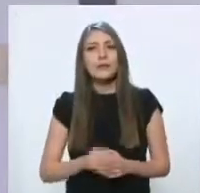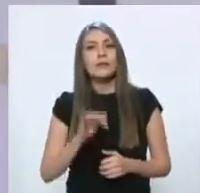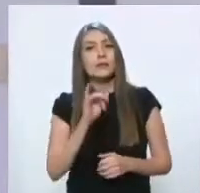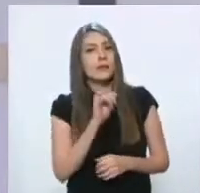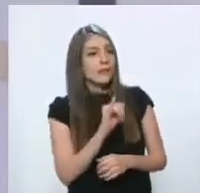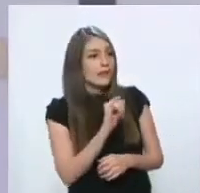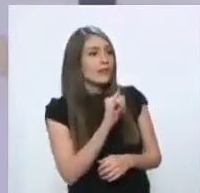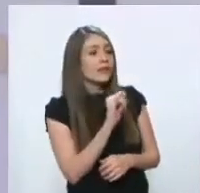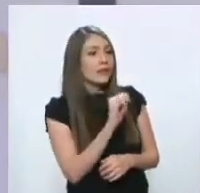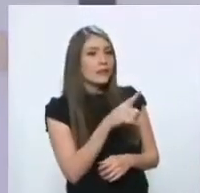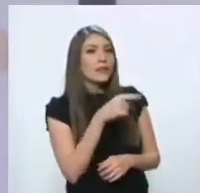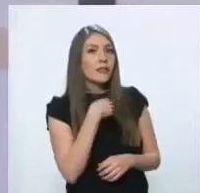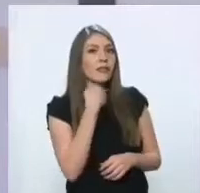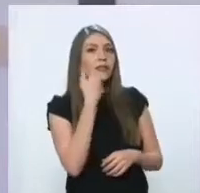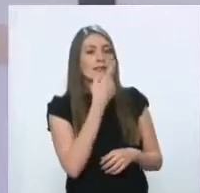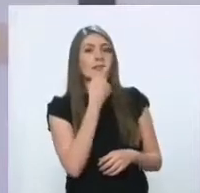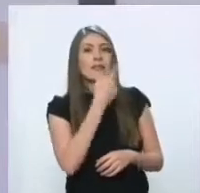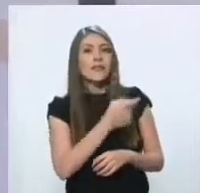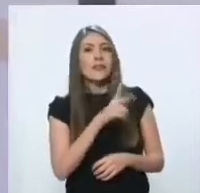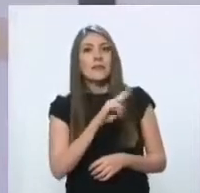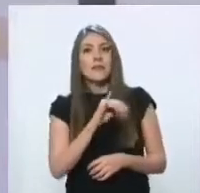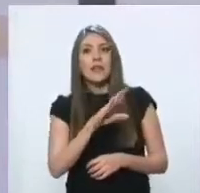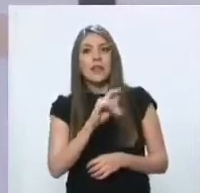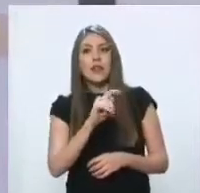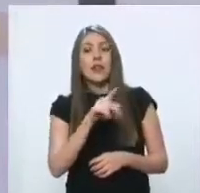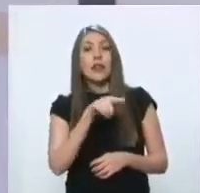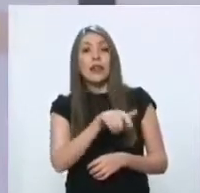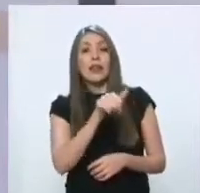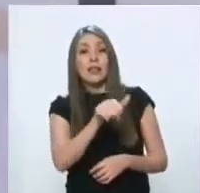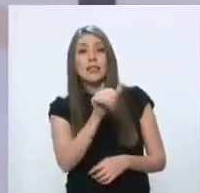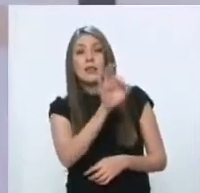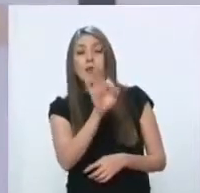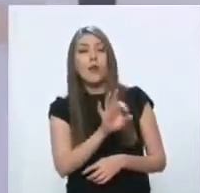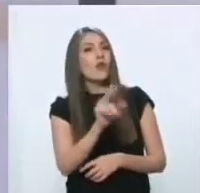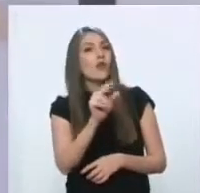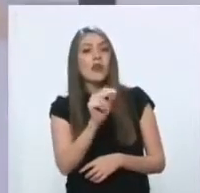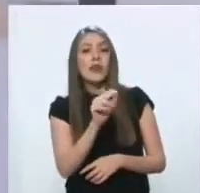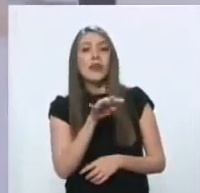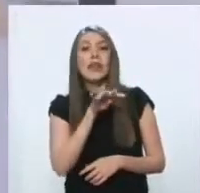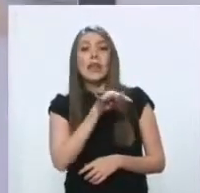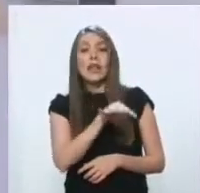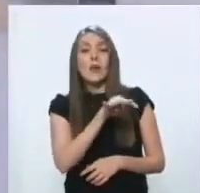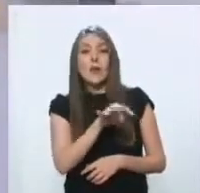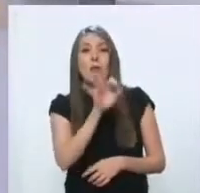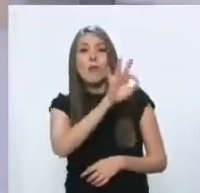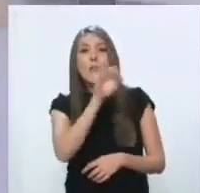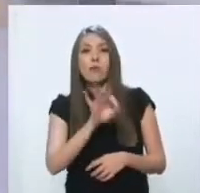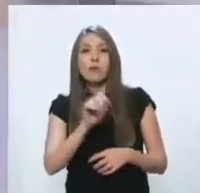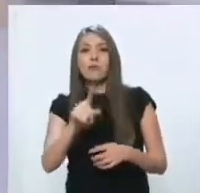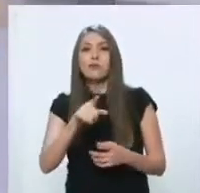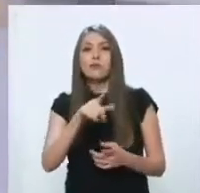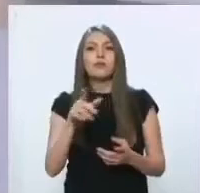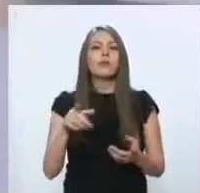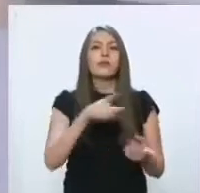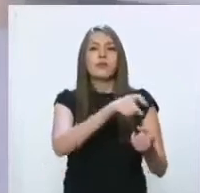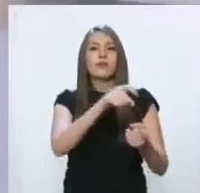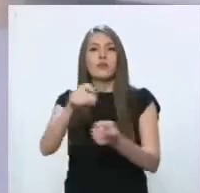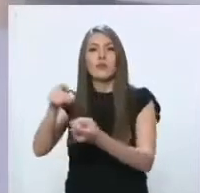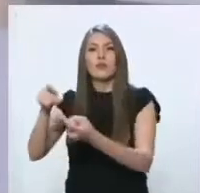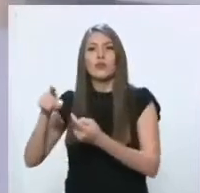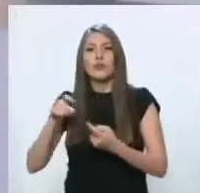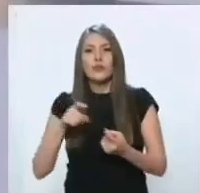no fue de 16%, fue de 19% la recaudación. Entonces, a mí una cosa que me